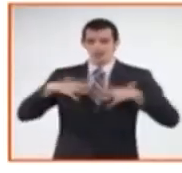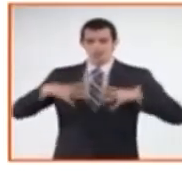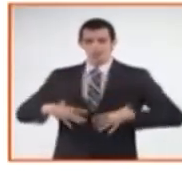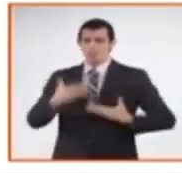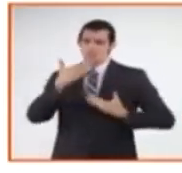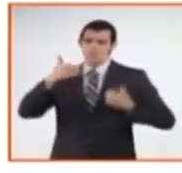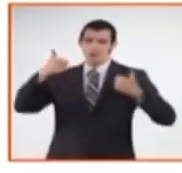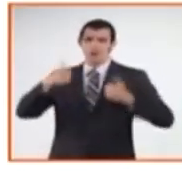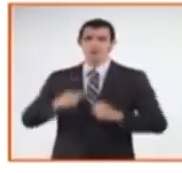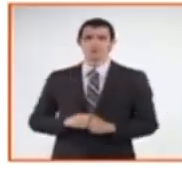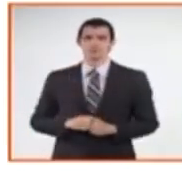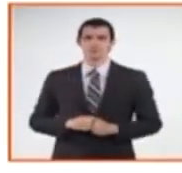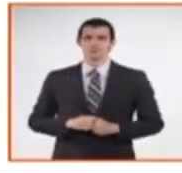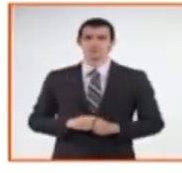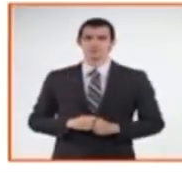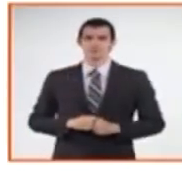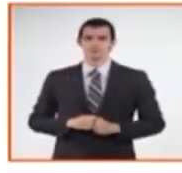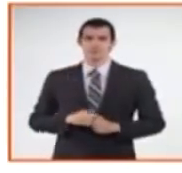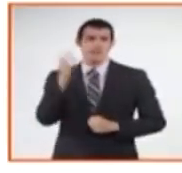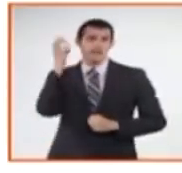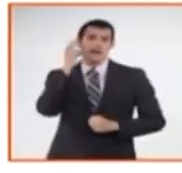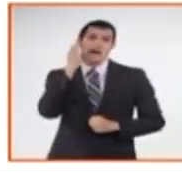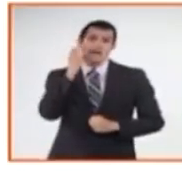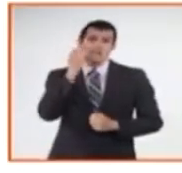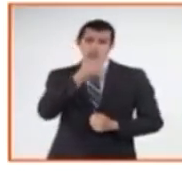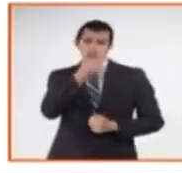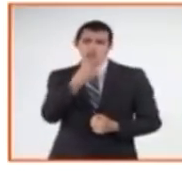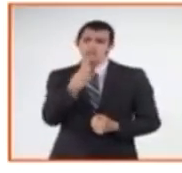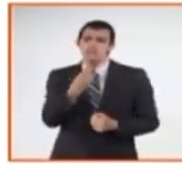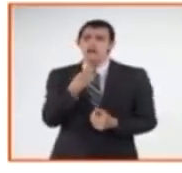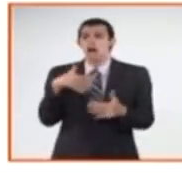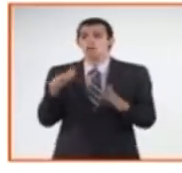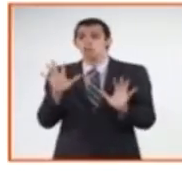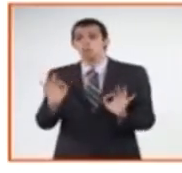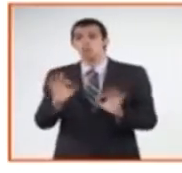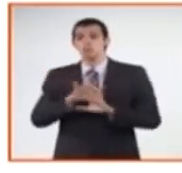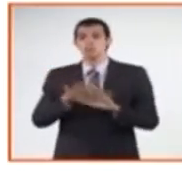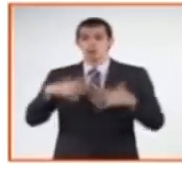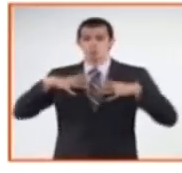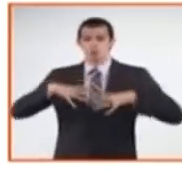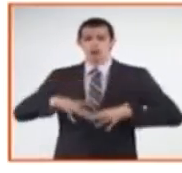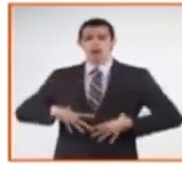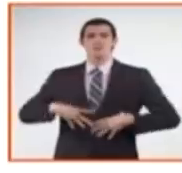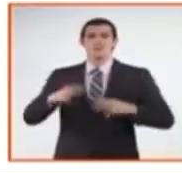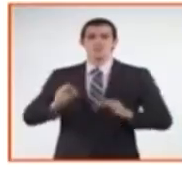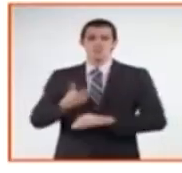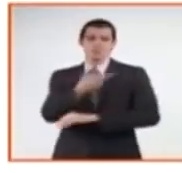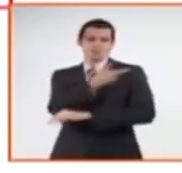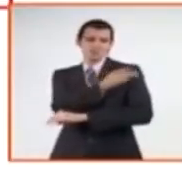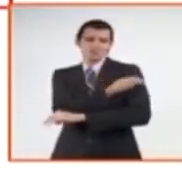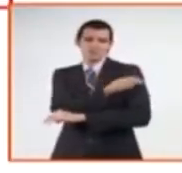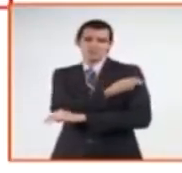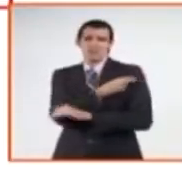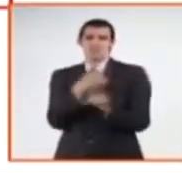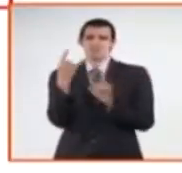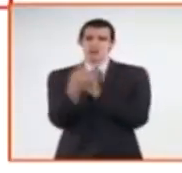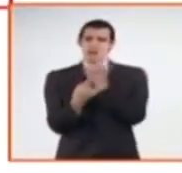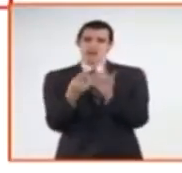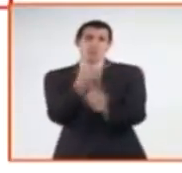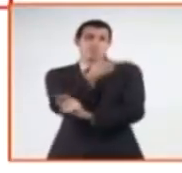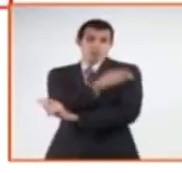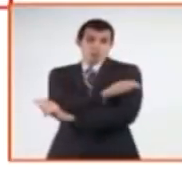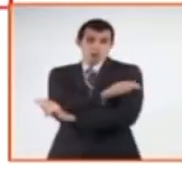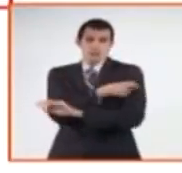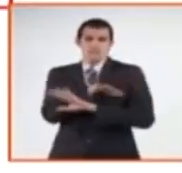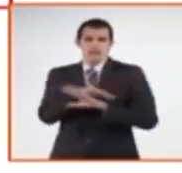ustedes le pusieron si entonces realmente eso es una tremenda noticia si vamos a ver la calidad la próxima pantalla de por favor si vamos